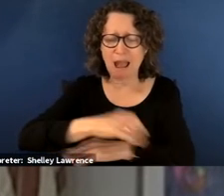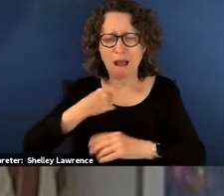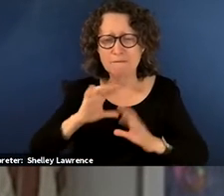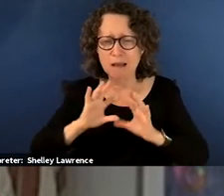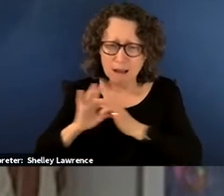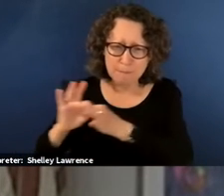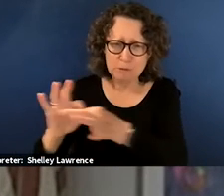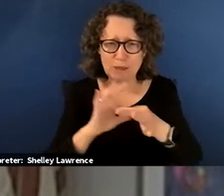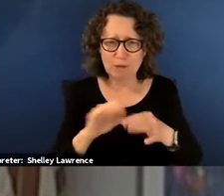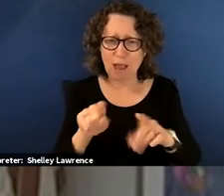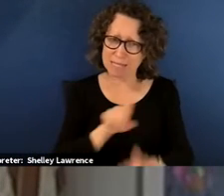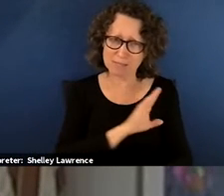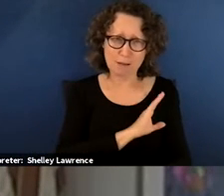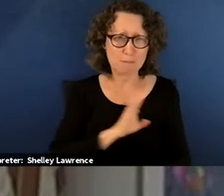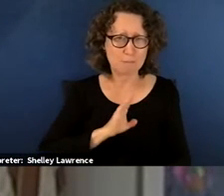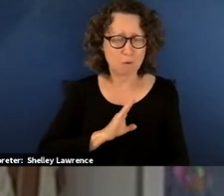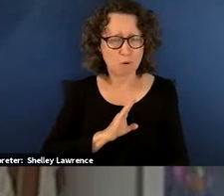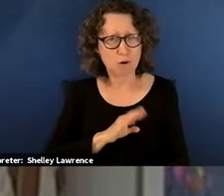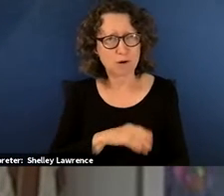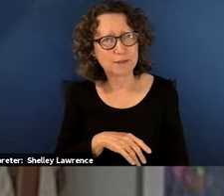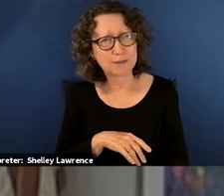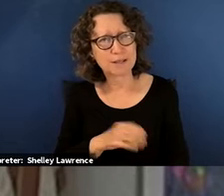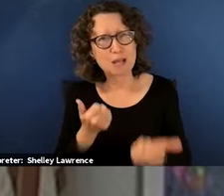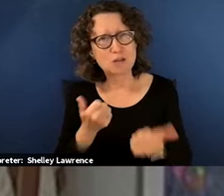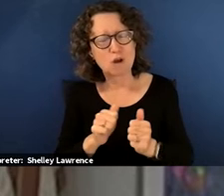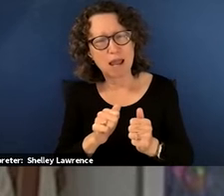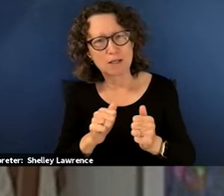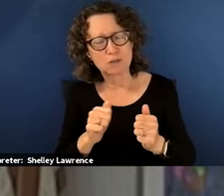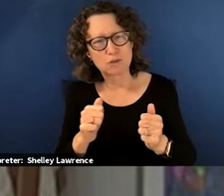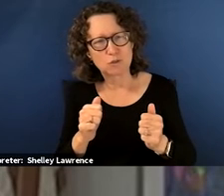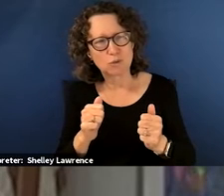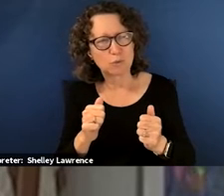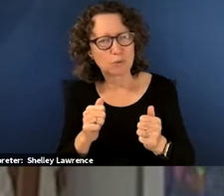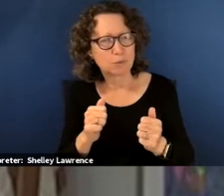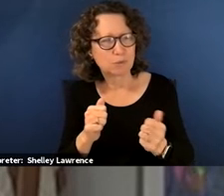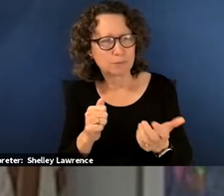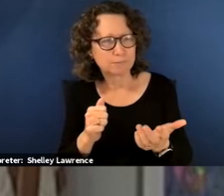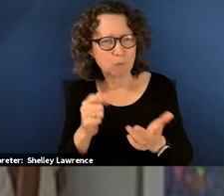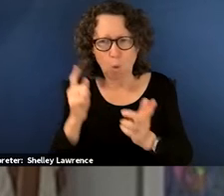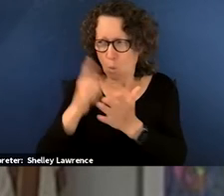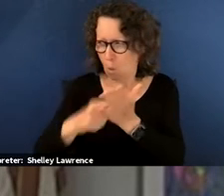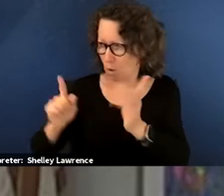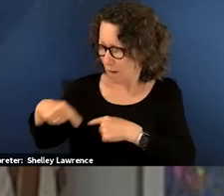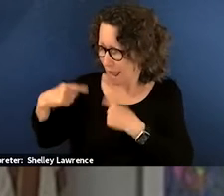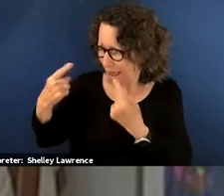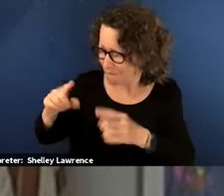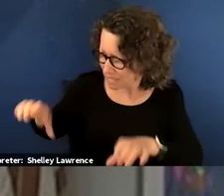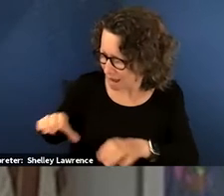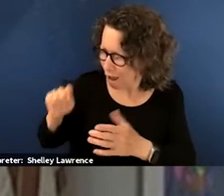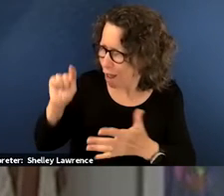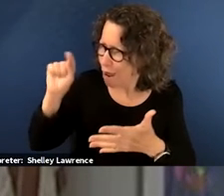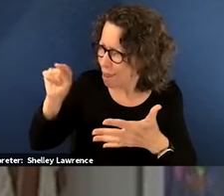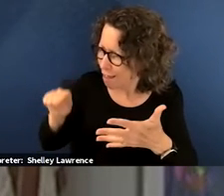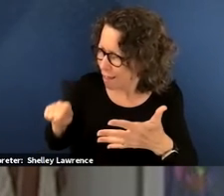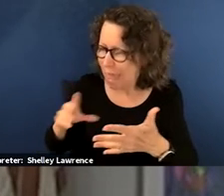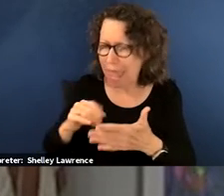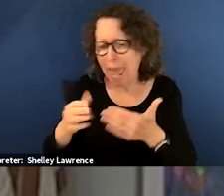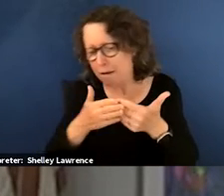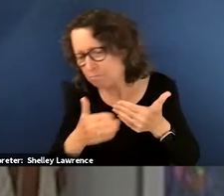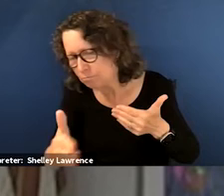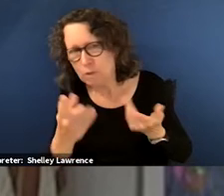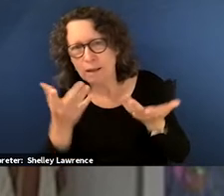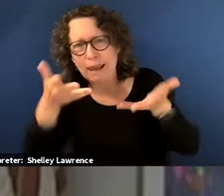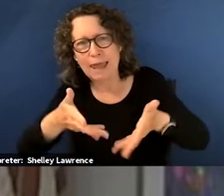día juntándonos como consejo, tratando de mirar qué es lo que nosotros hemos hecho y